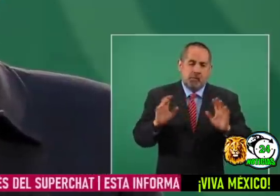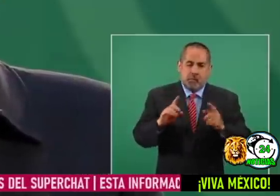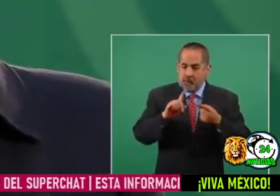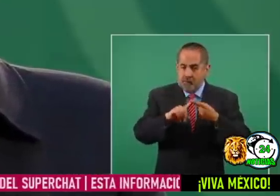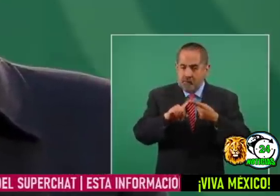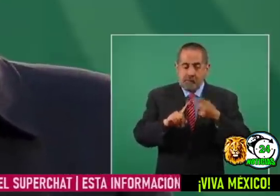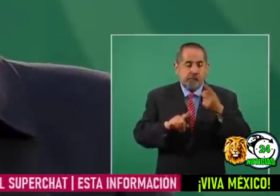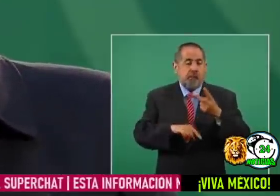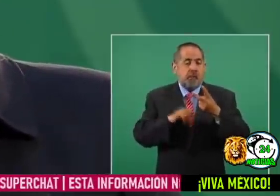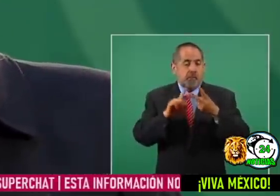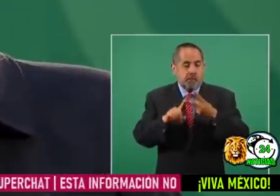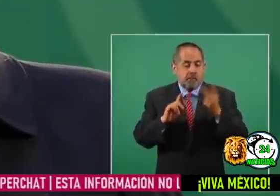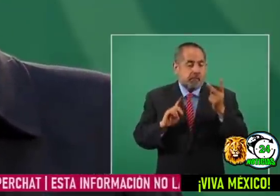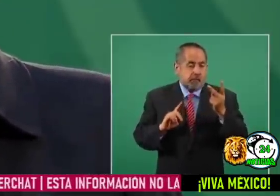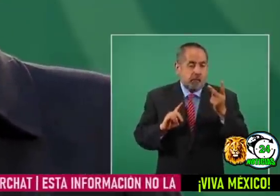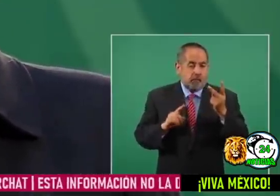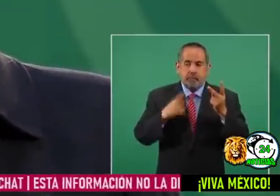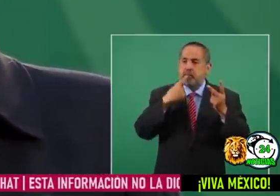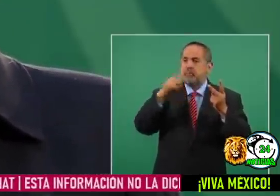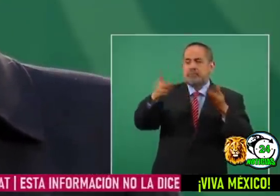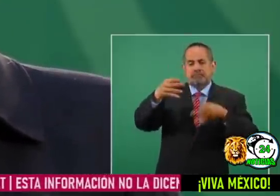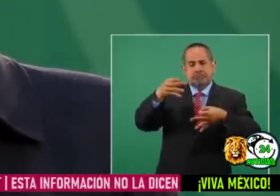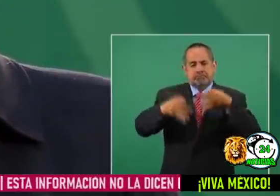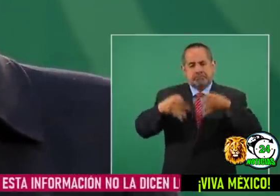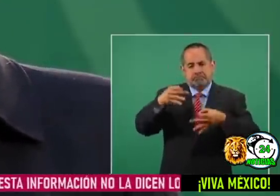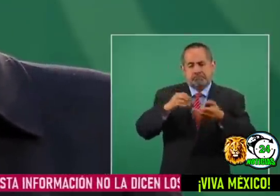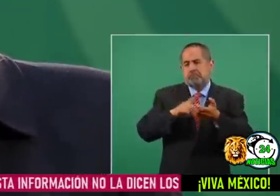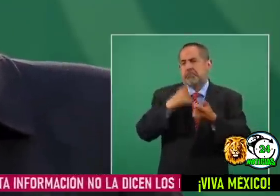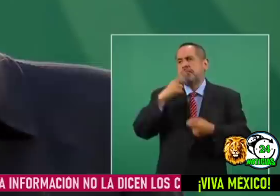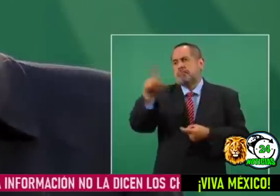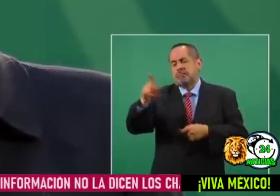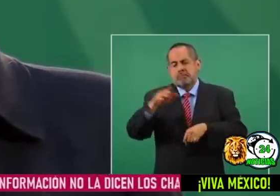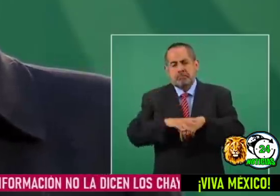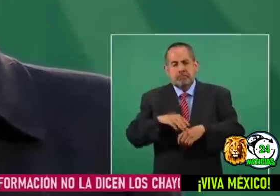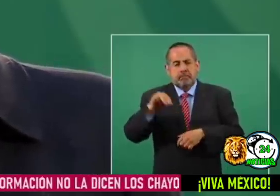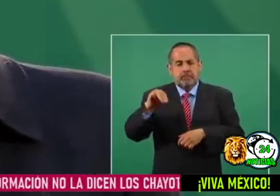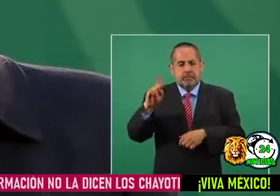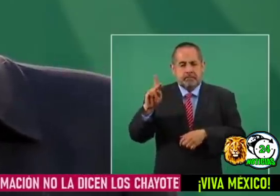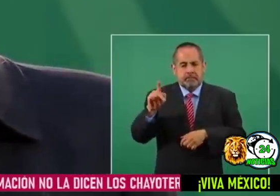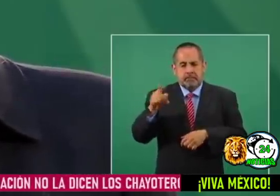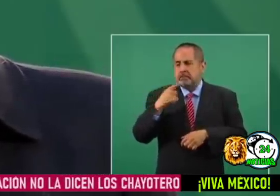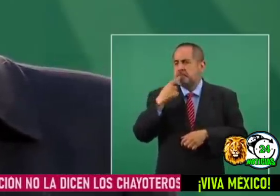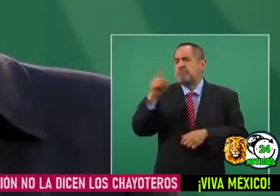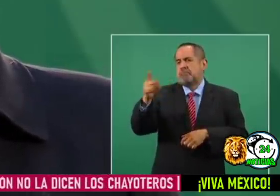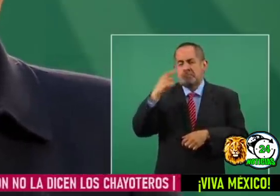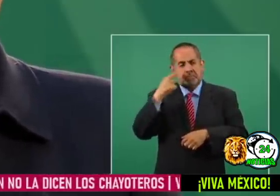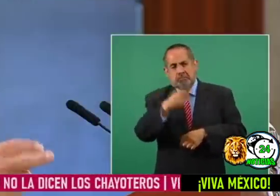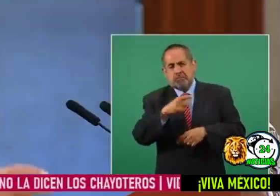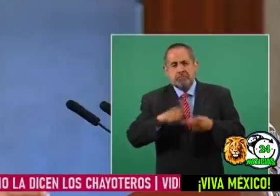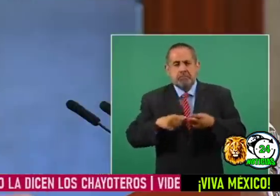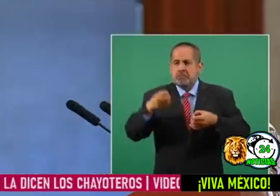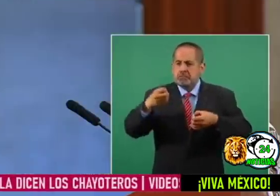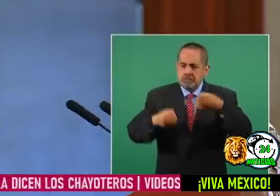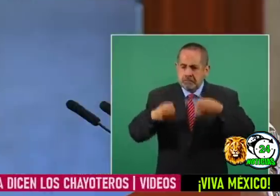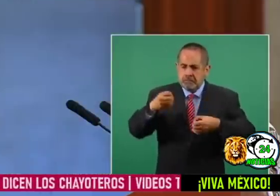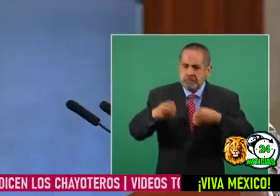primero. Y segundo, la autoridad, el Ministerio Público, los